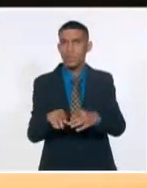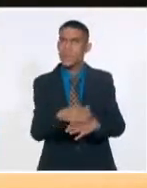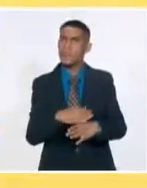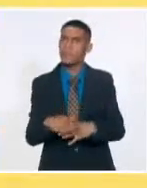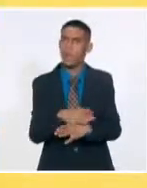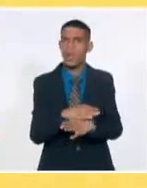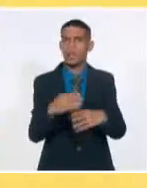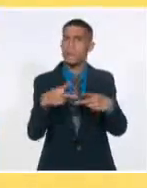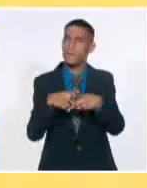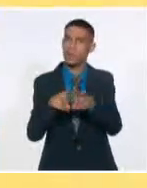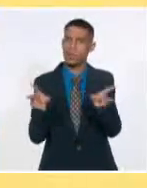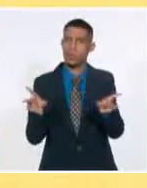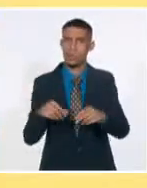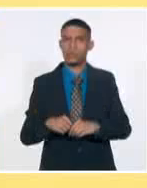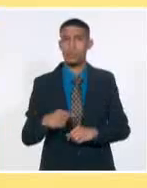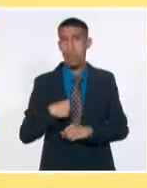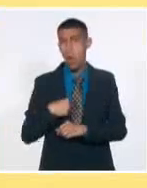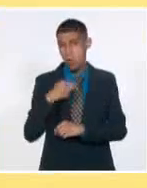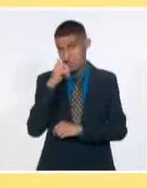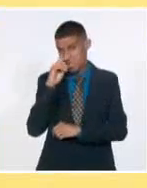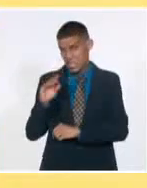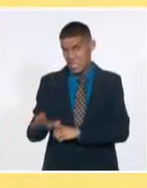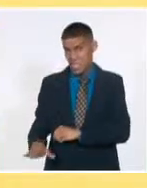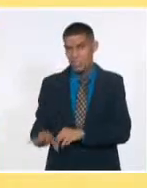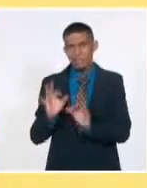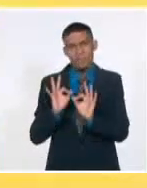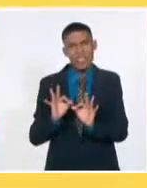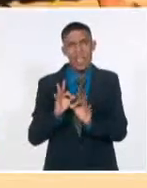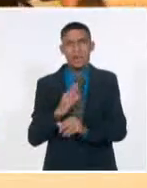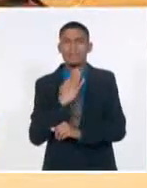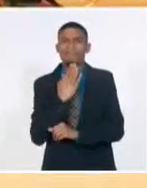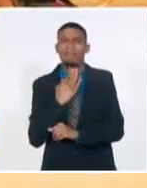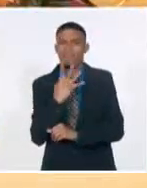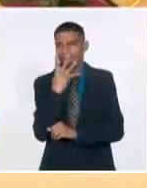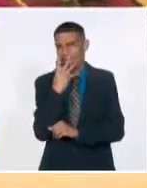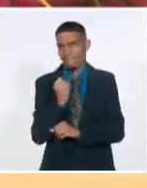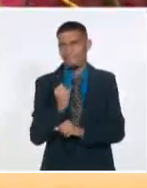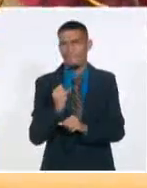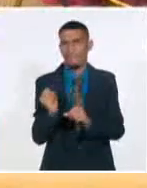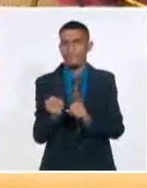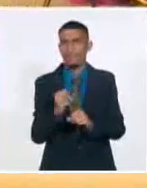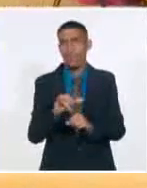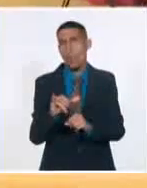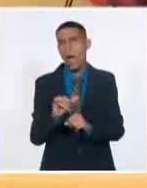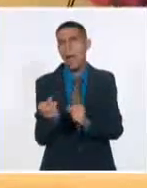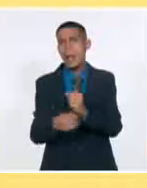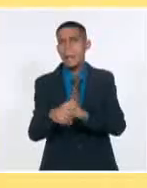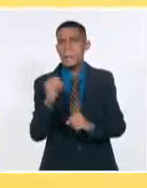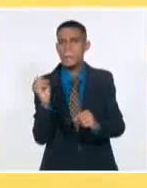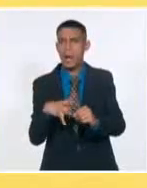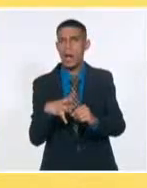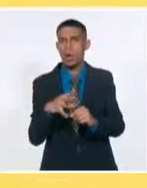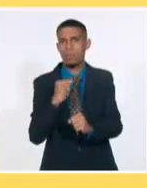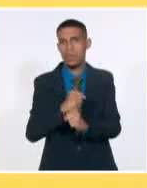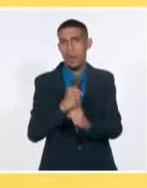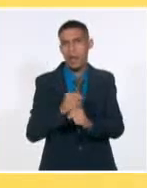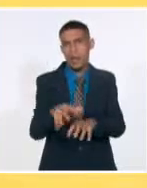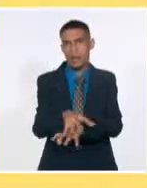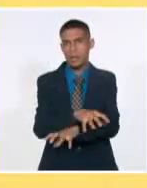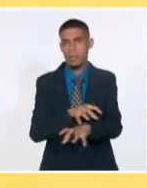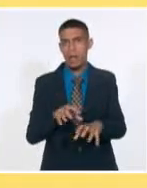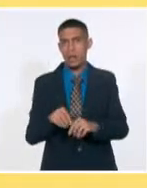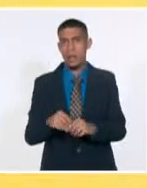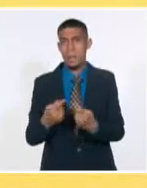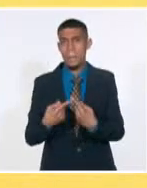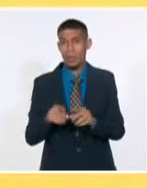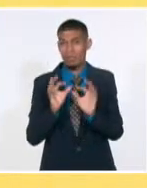Nacional de Cuba, porque desde pequeño fue una de las cosas que siempre soñé, ser mago, trabajar con animales, pero como tal lo que siempre